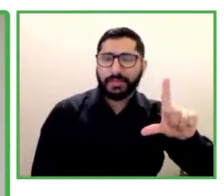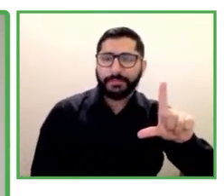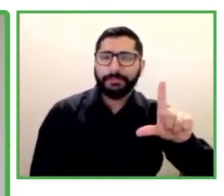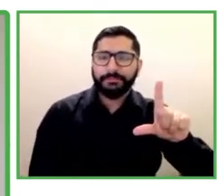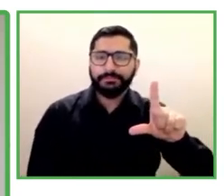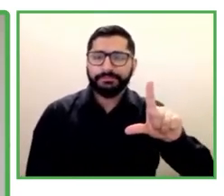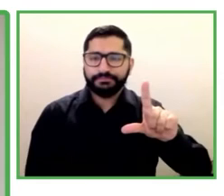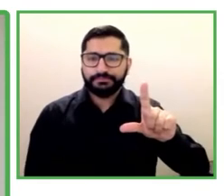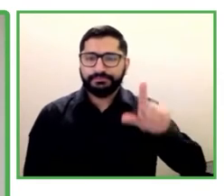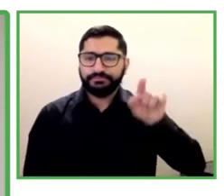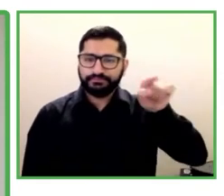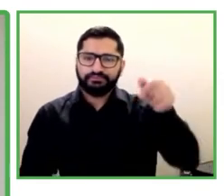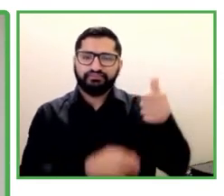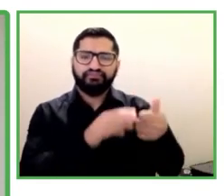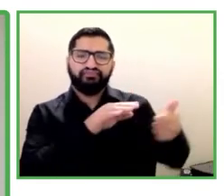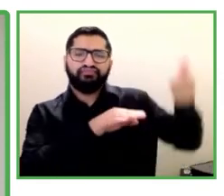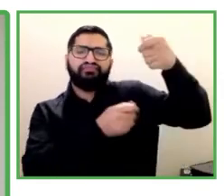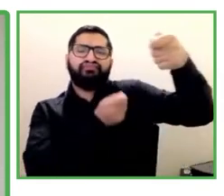Gracias.